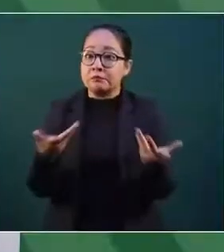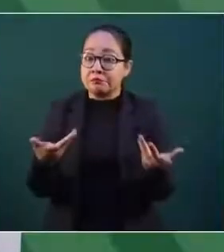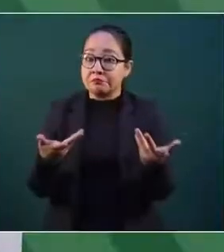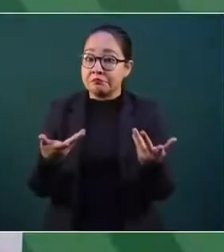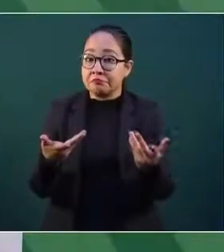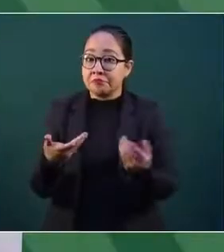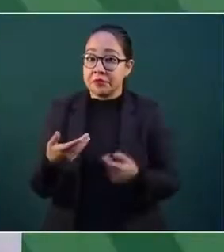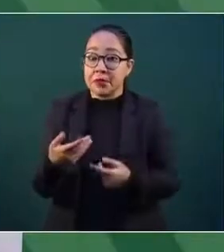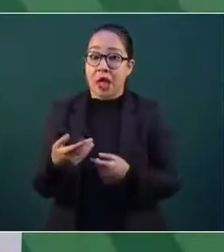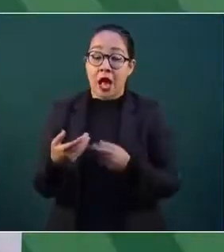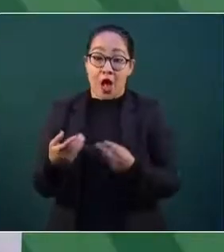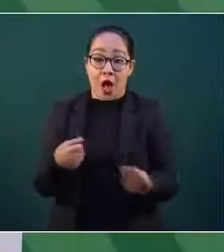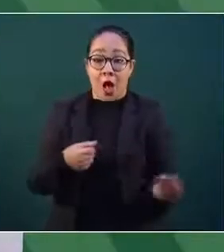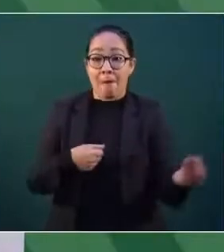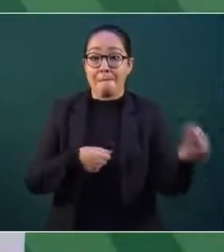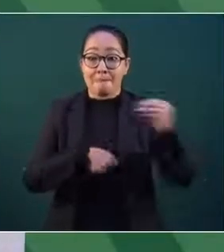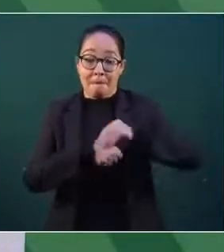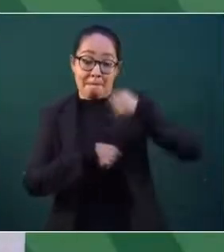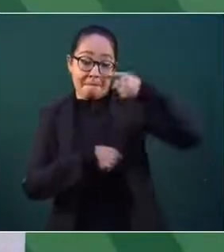presidente de la República.